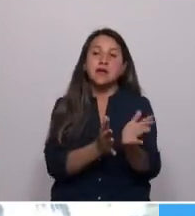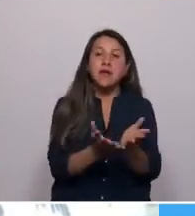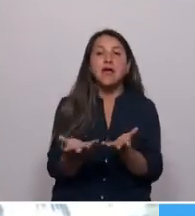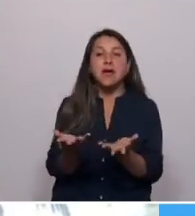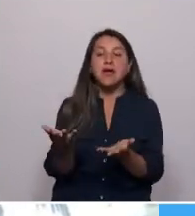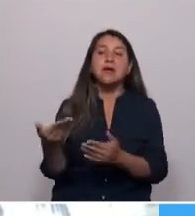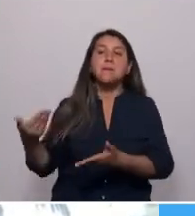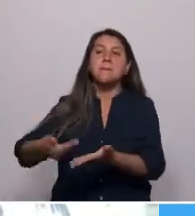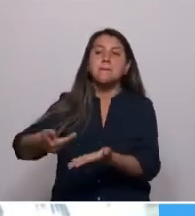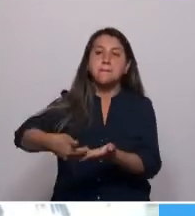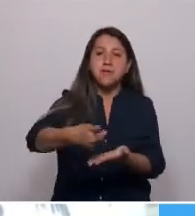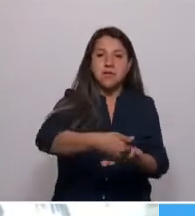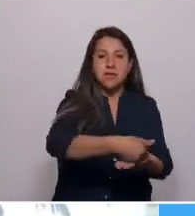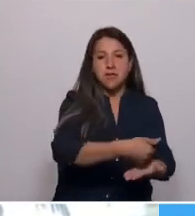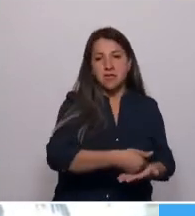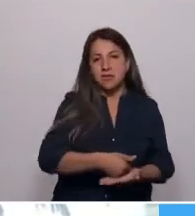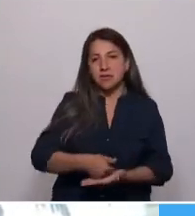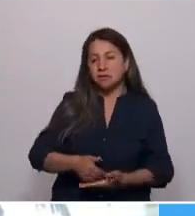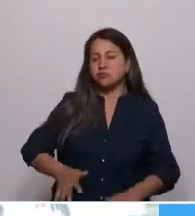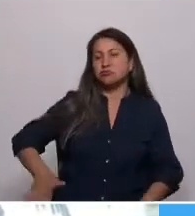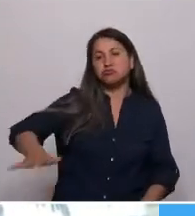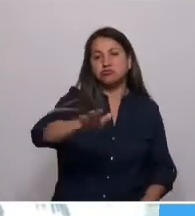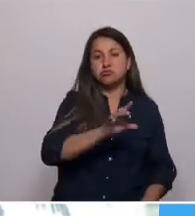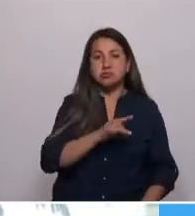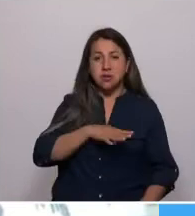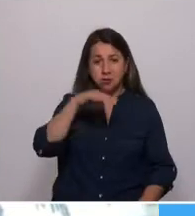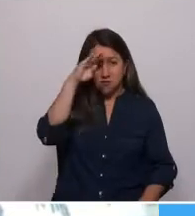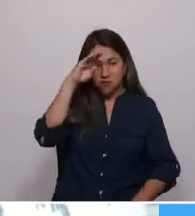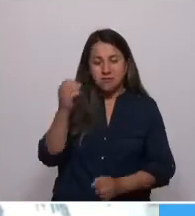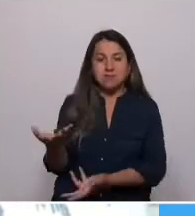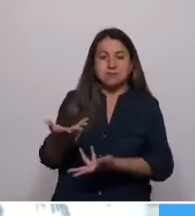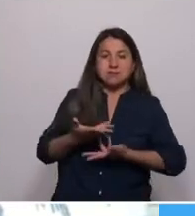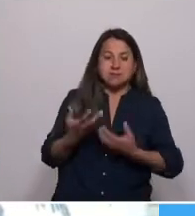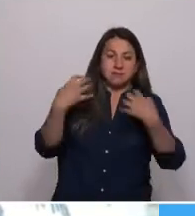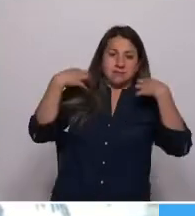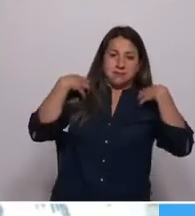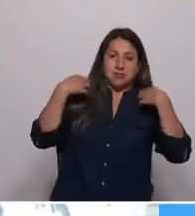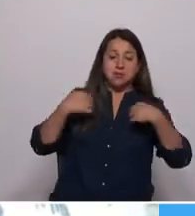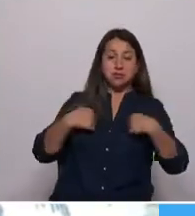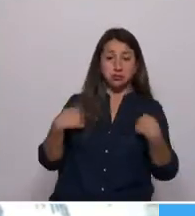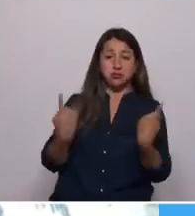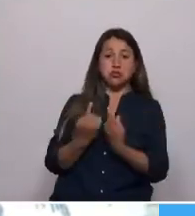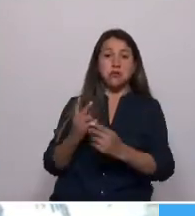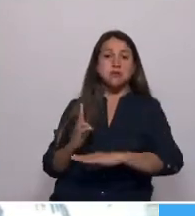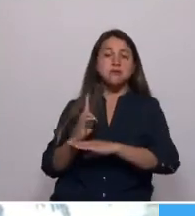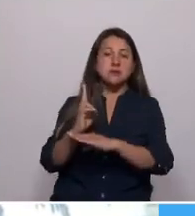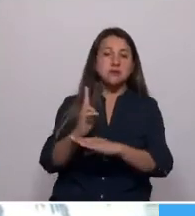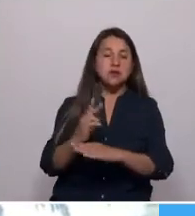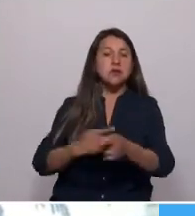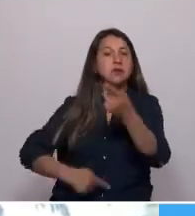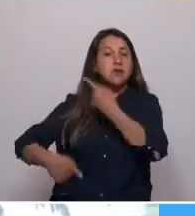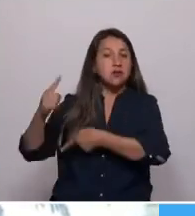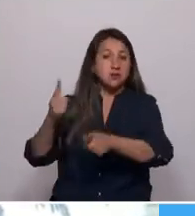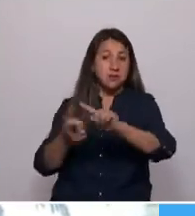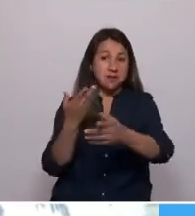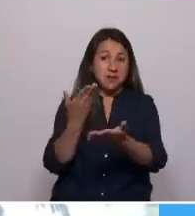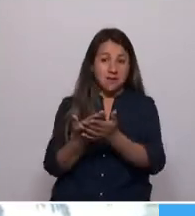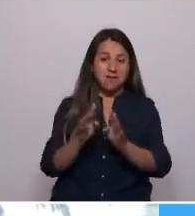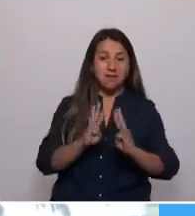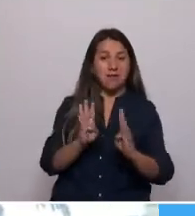de todos los chilenos que confiaron en nosotros para representarlos en esta histórica convención